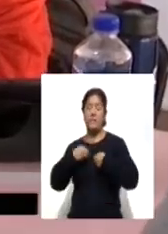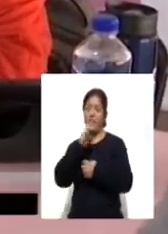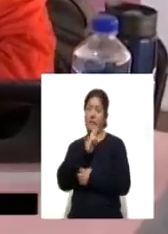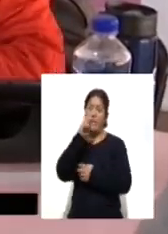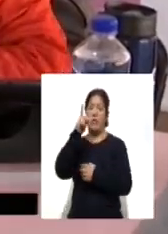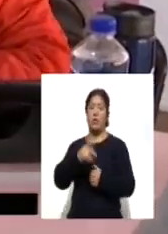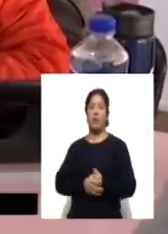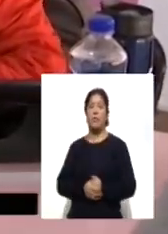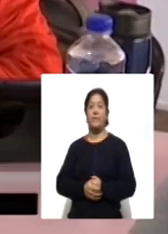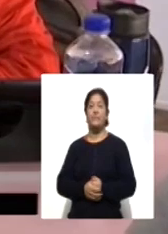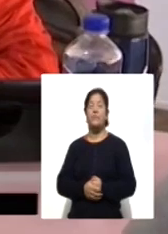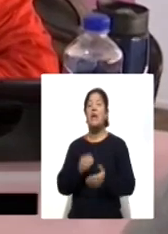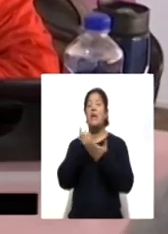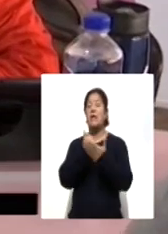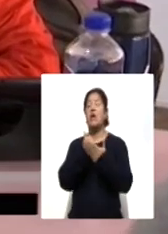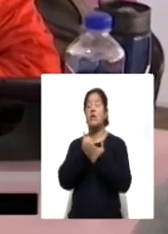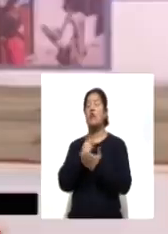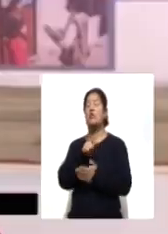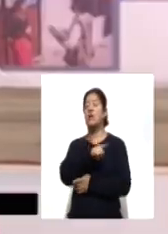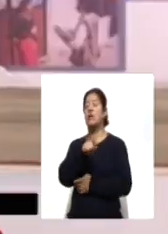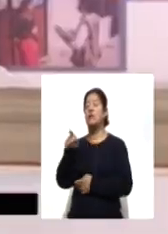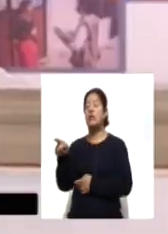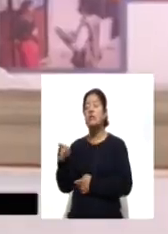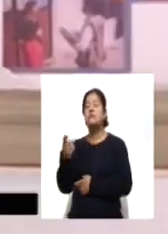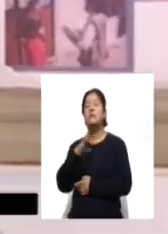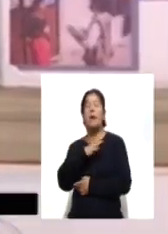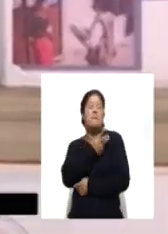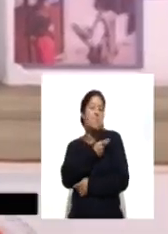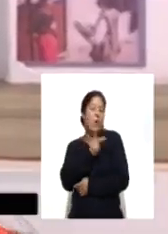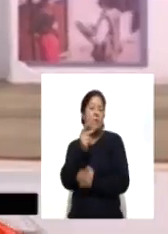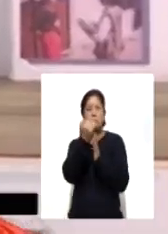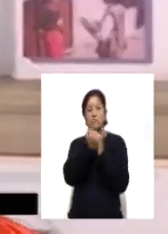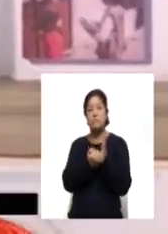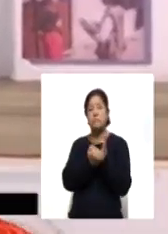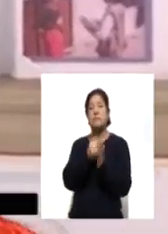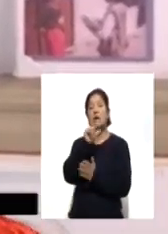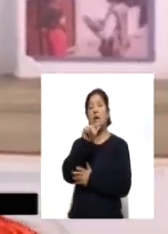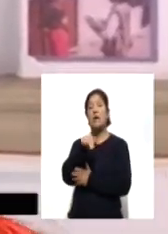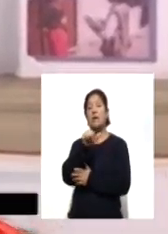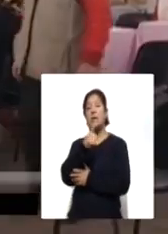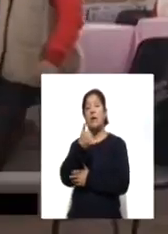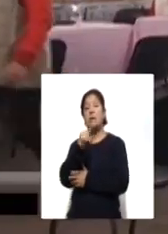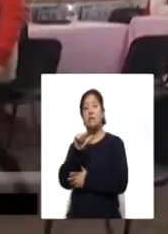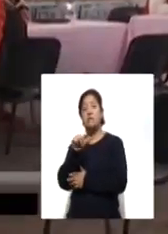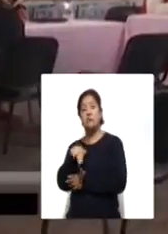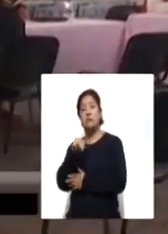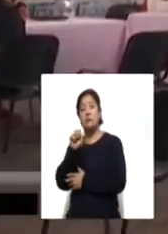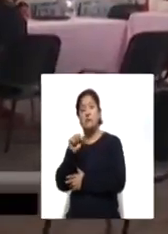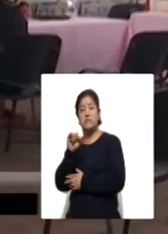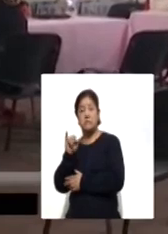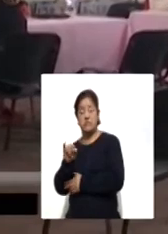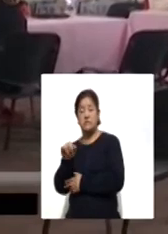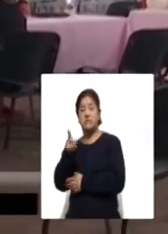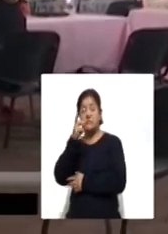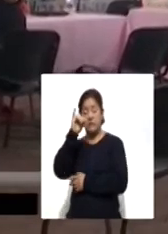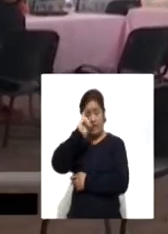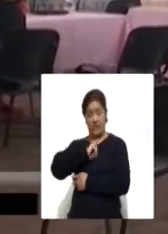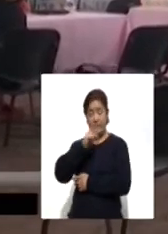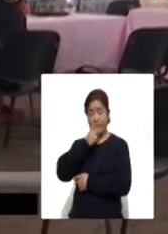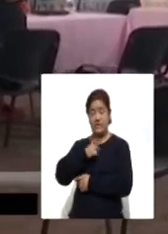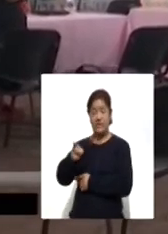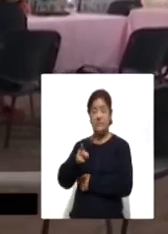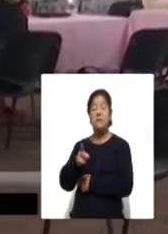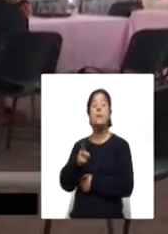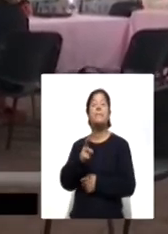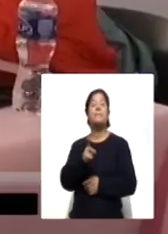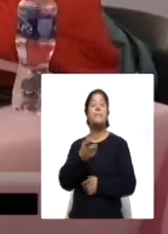y contribuir a la reducción de sus carencias alimentarias. Ana Yancy Mejía, jefa de Supérate Mujeres, explicó que la entrega de apoyos inició